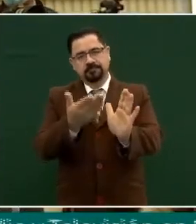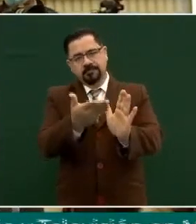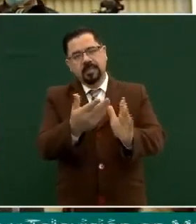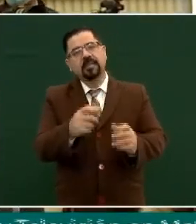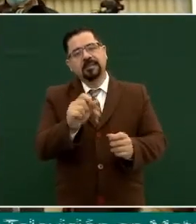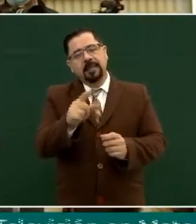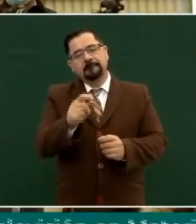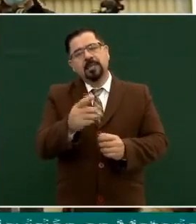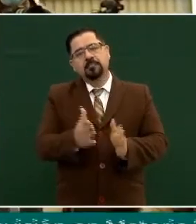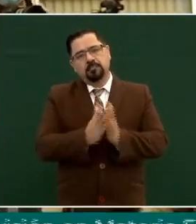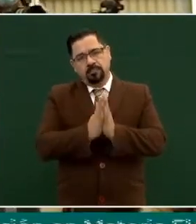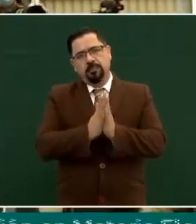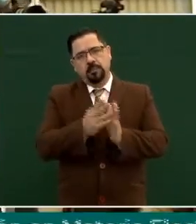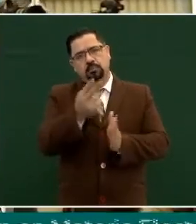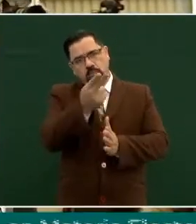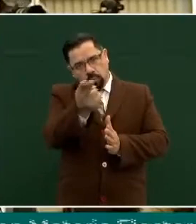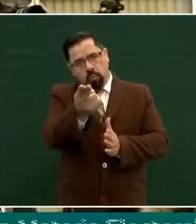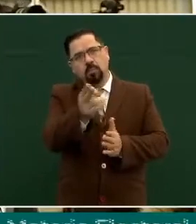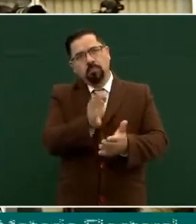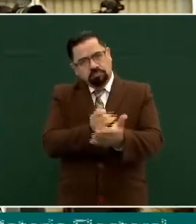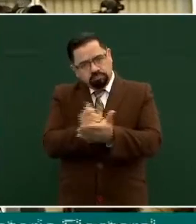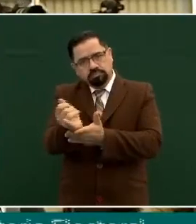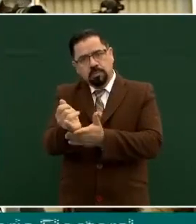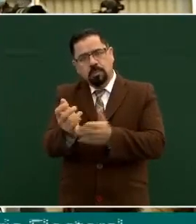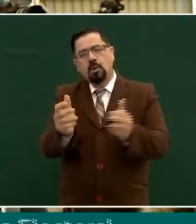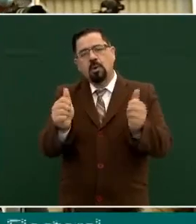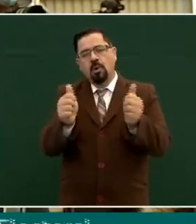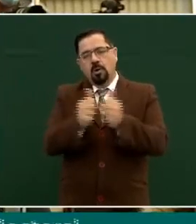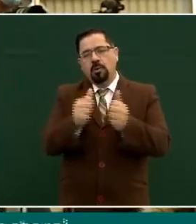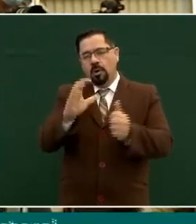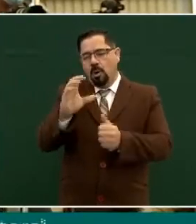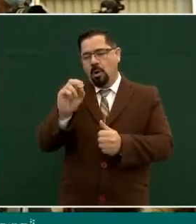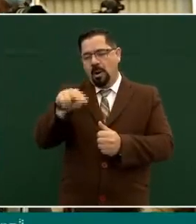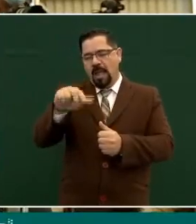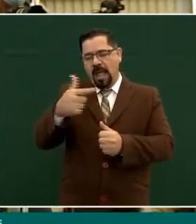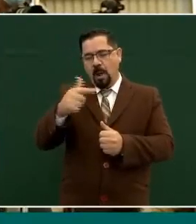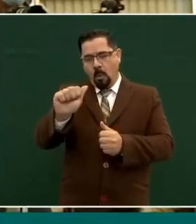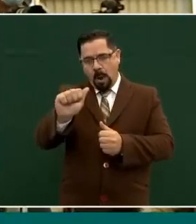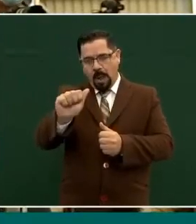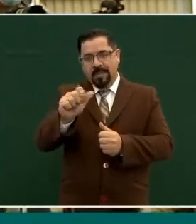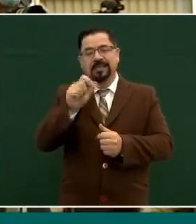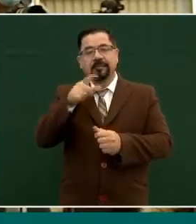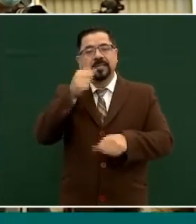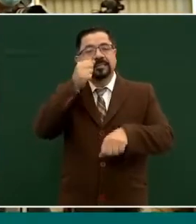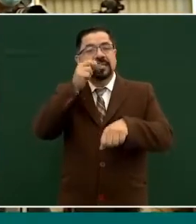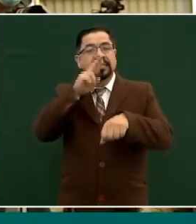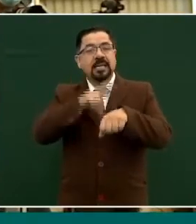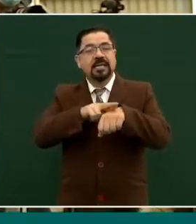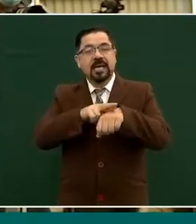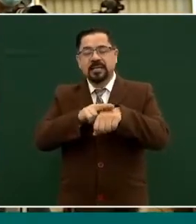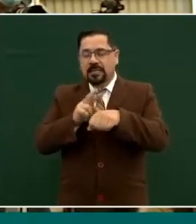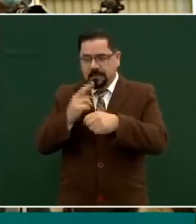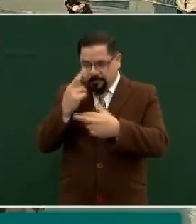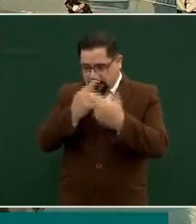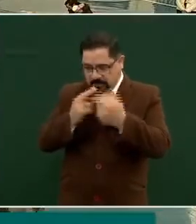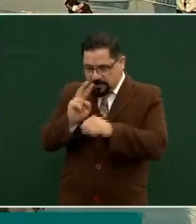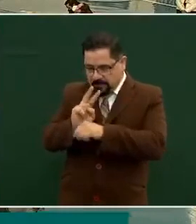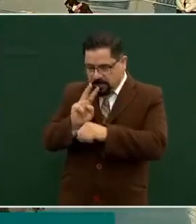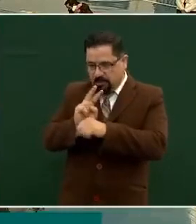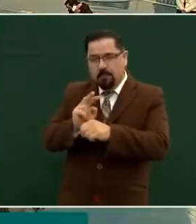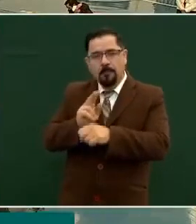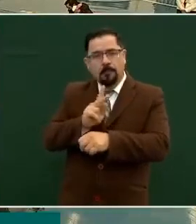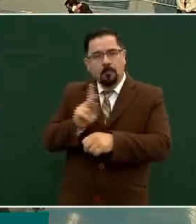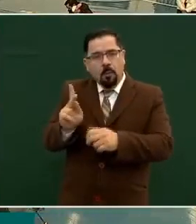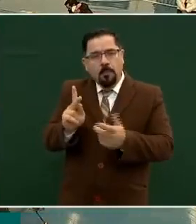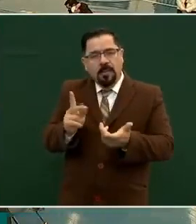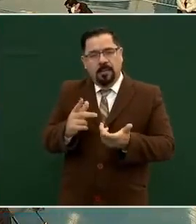pedirle que intervenga en este sentido la Conagua y la Secretaría de la Función Pública para investigar lo que está pasando ahí, porque pues son recursos,